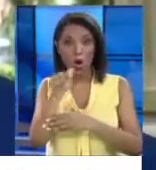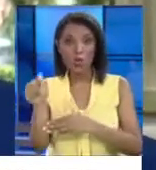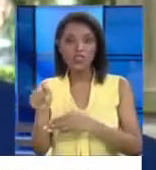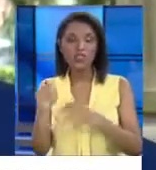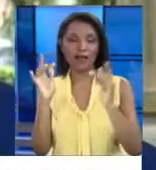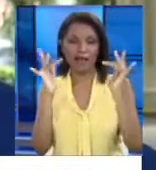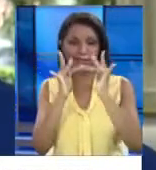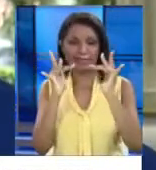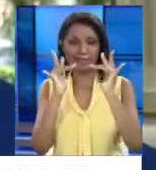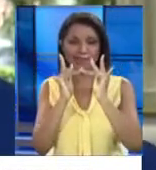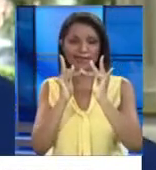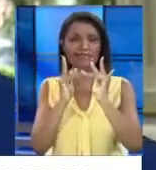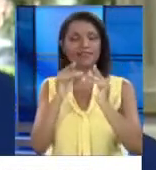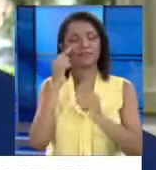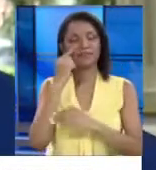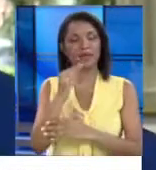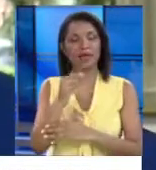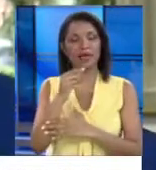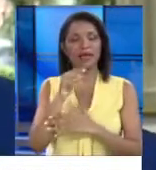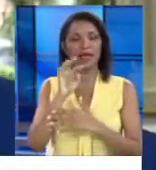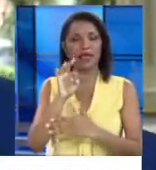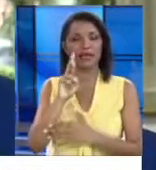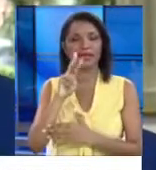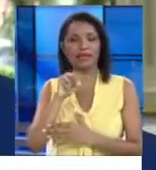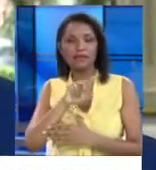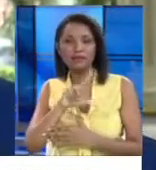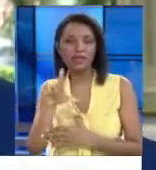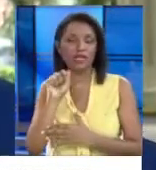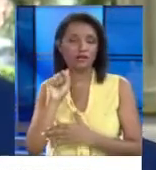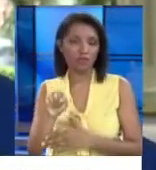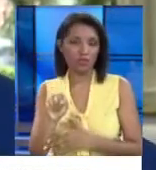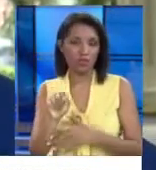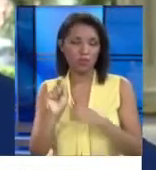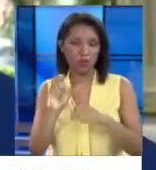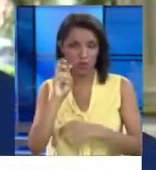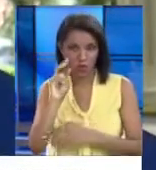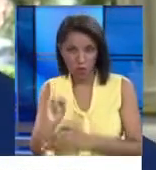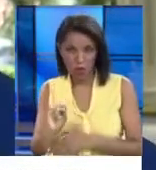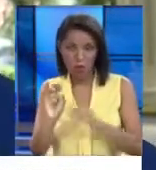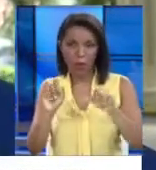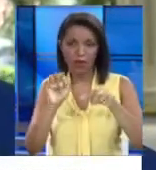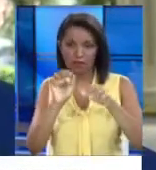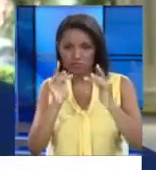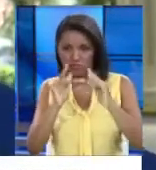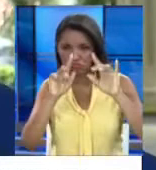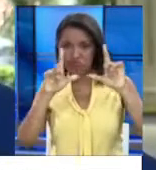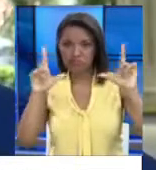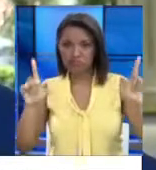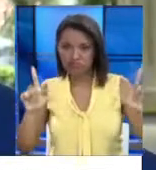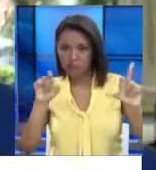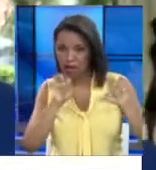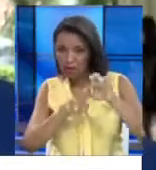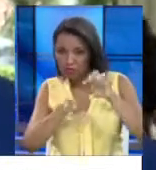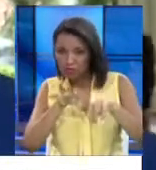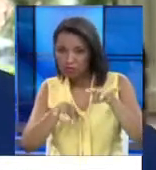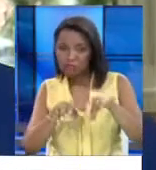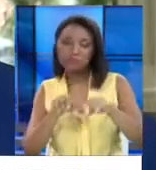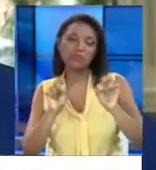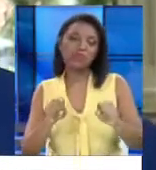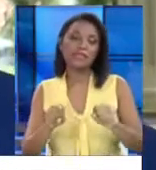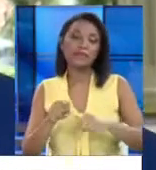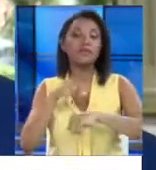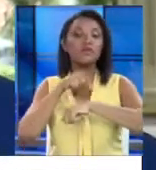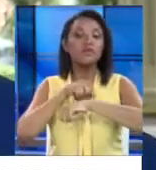plataforma tribunalcontigo.com, que está manejada por el call center del tribunal, que ha sido ampliado, y el cual tendrá un horario para